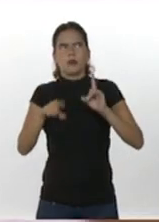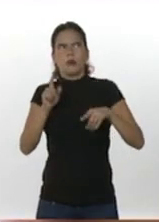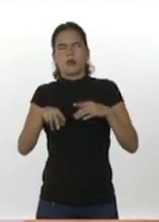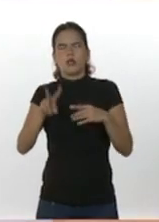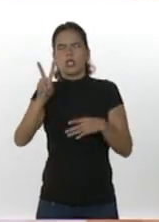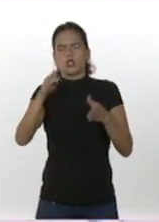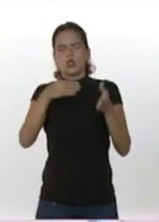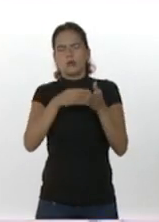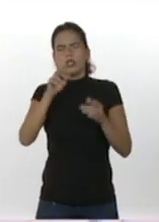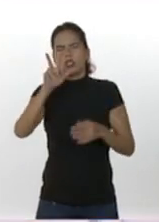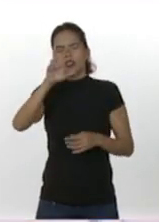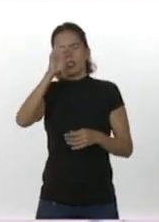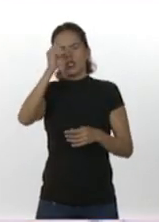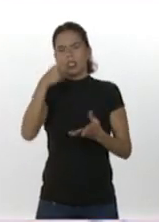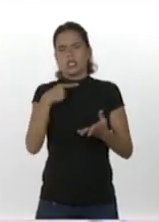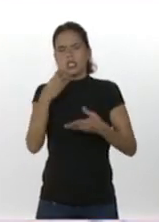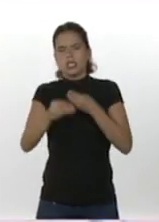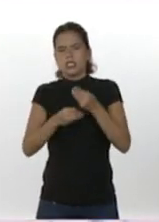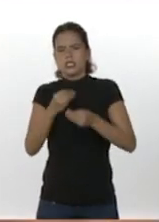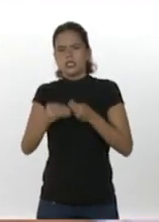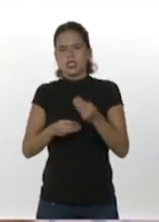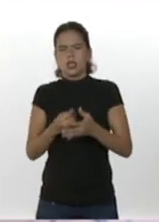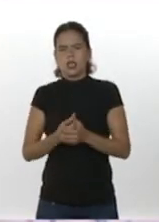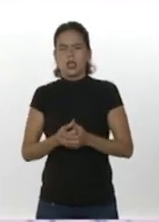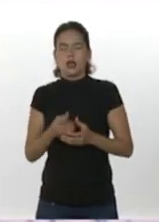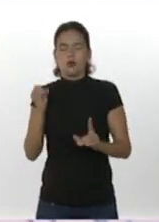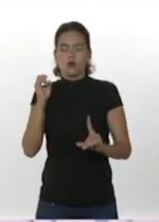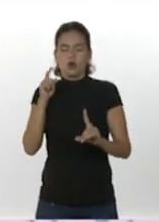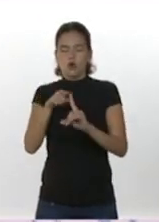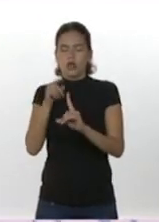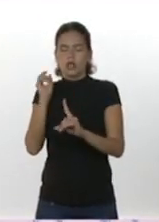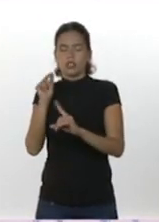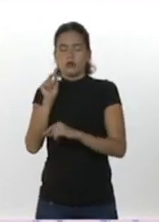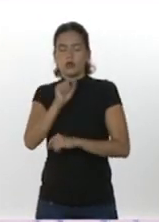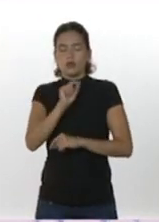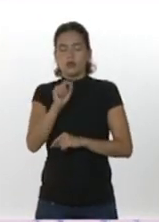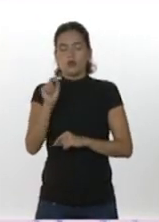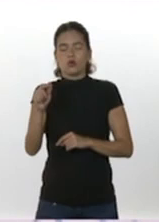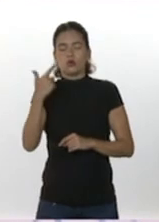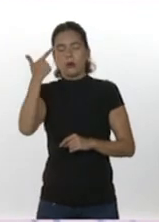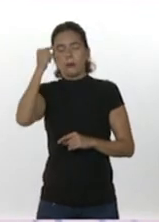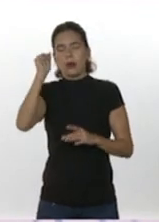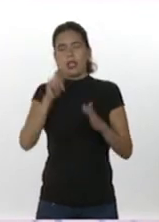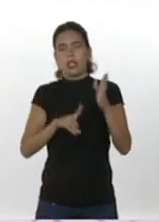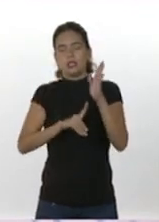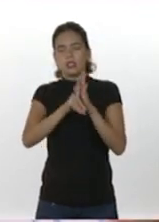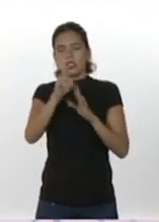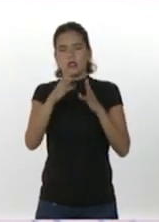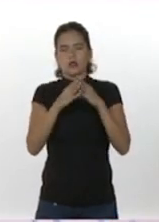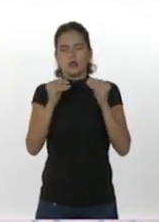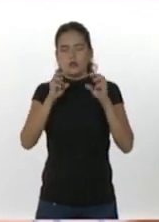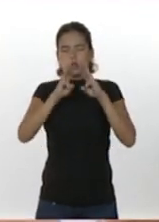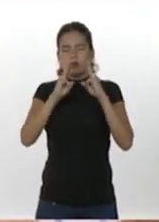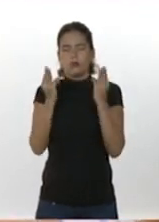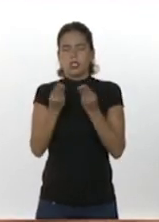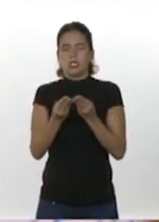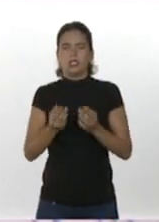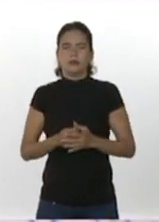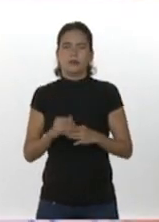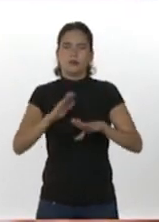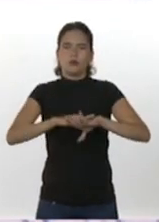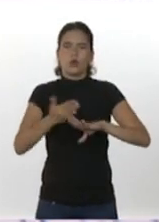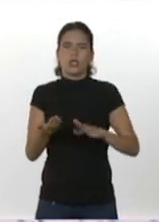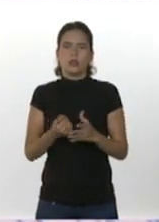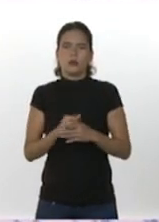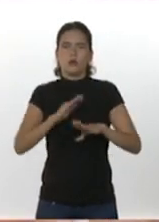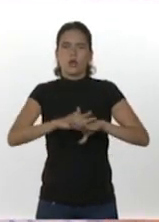2030? Que se cumpla una calidad de objetivos y puntos para el desarrollo de todo el planeta. ¿Por qué?